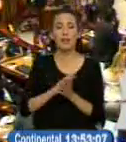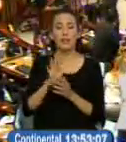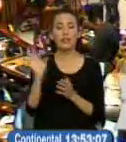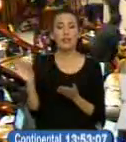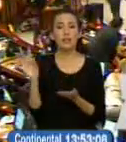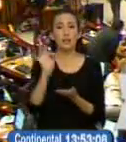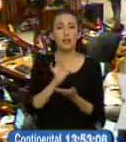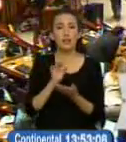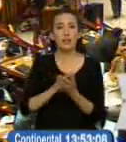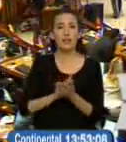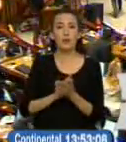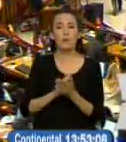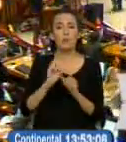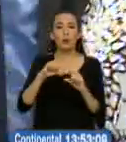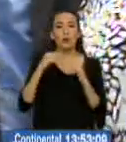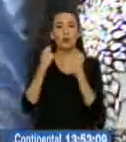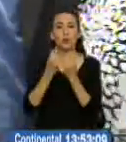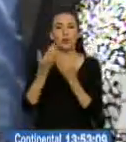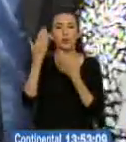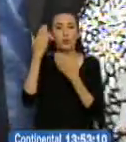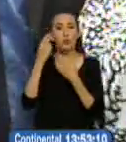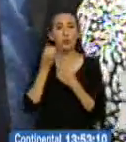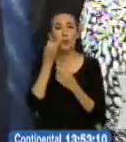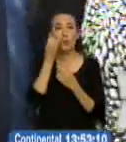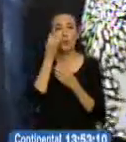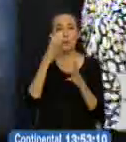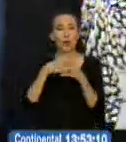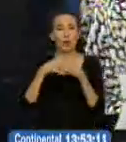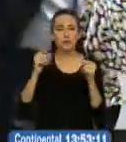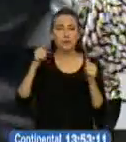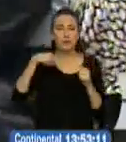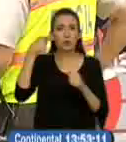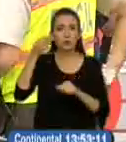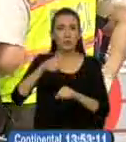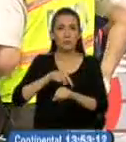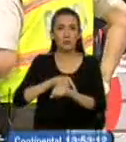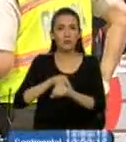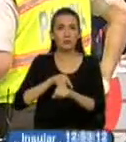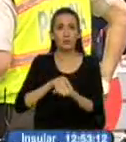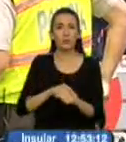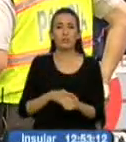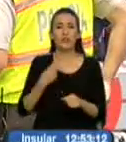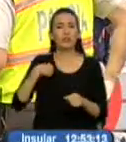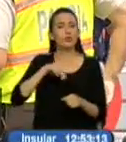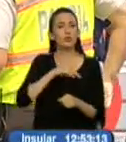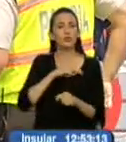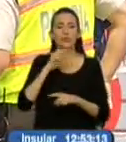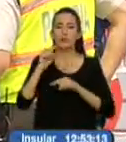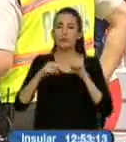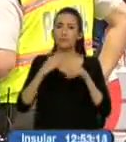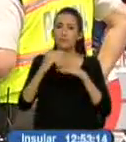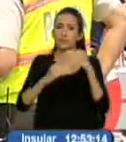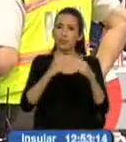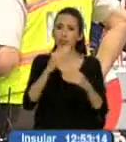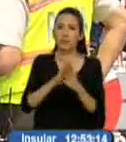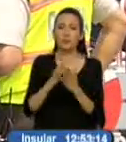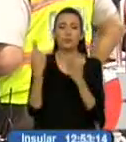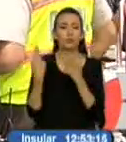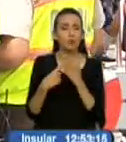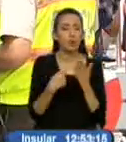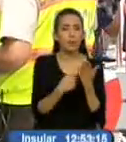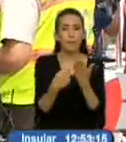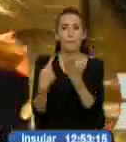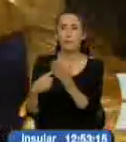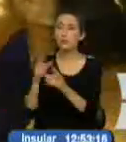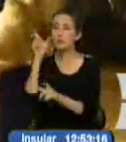asegura que en las próximas horas resolverán el nombre del candidato que postularán este miércoles. Nosotros estamos analizando varios nombres, creemos que todos tienen